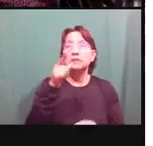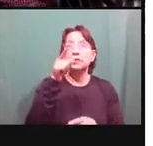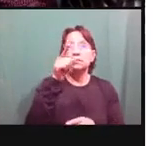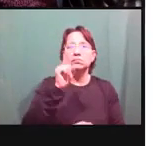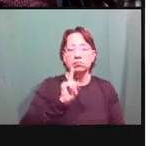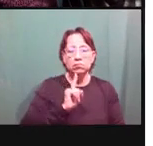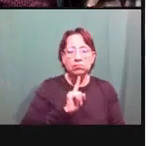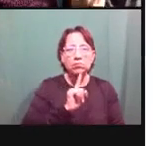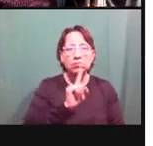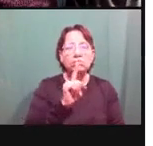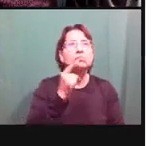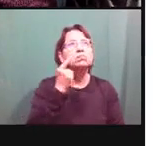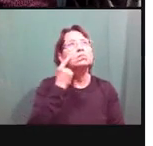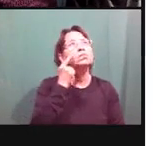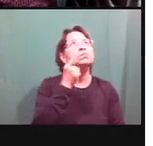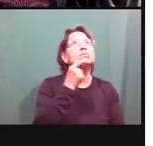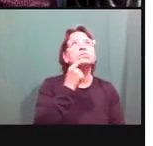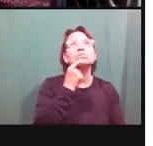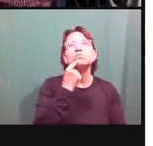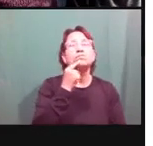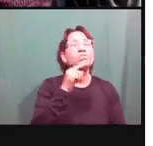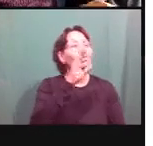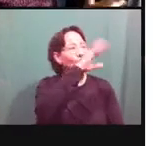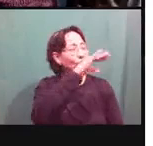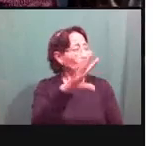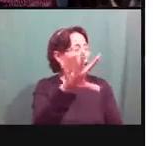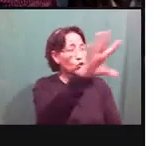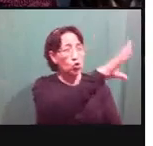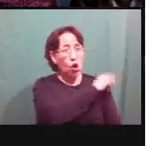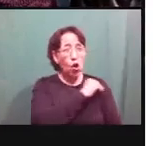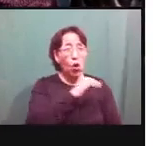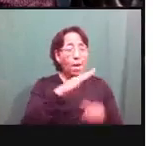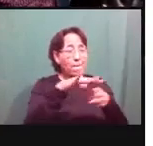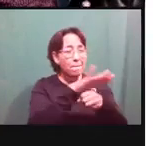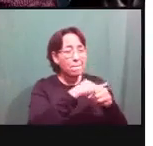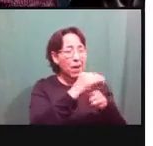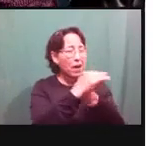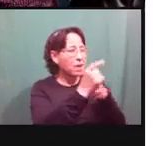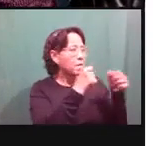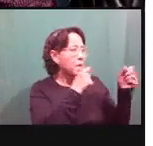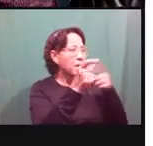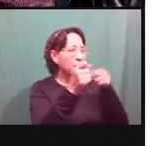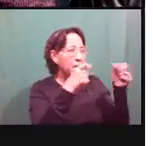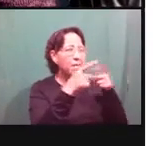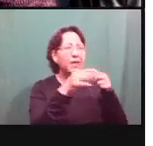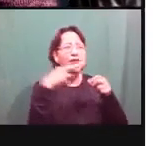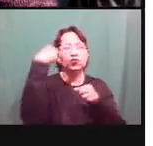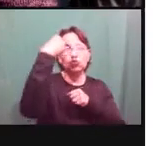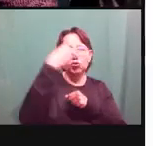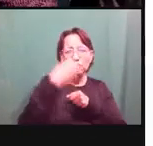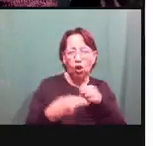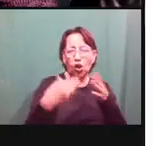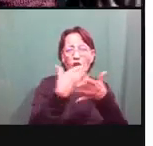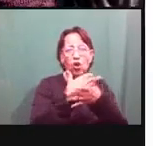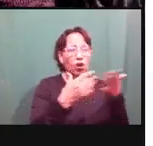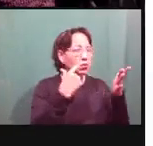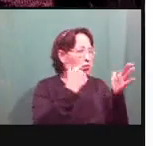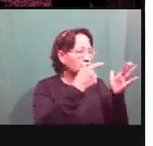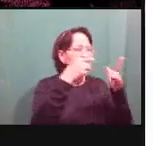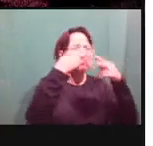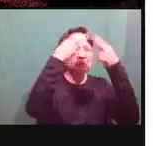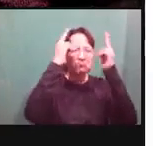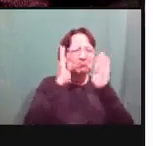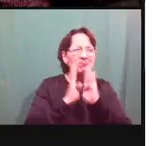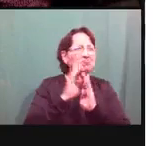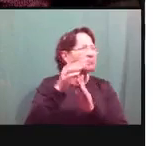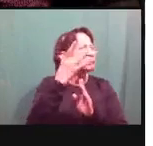a este muro, pues tuvo que hablar con todo el barrio, reconocer sus historias, preguntar un poco por qué la Virgen,